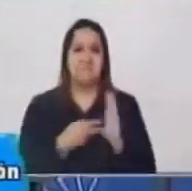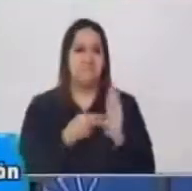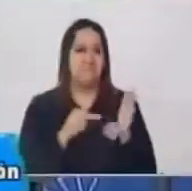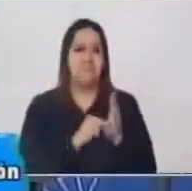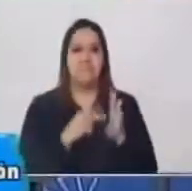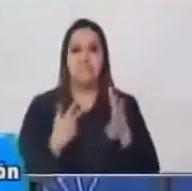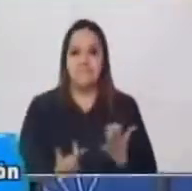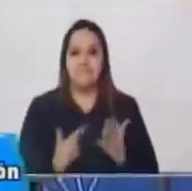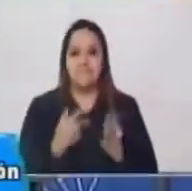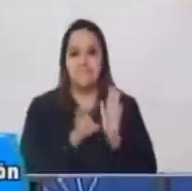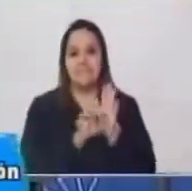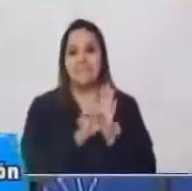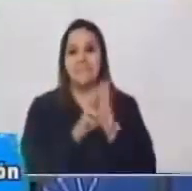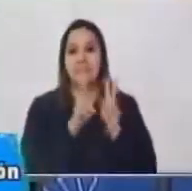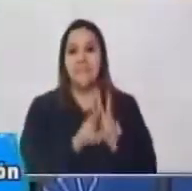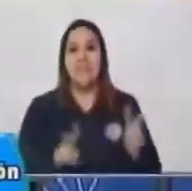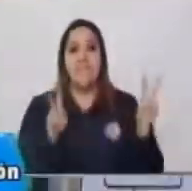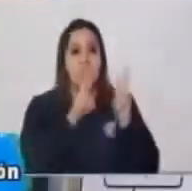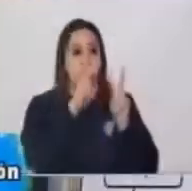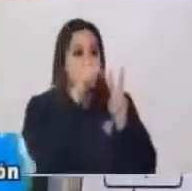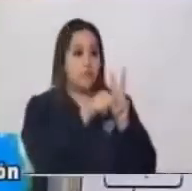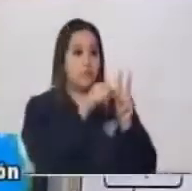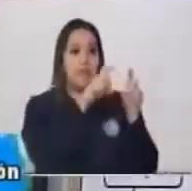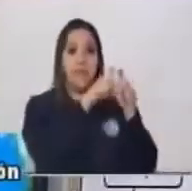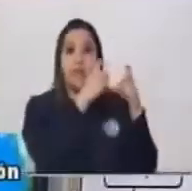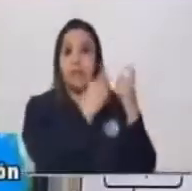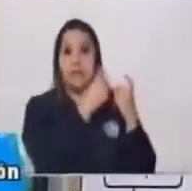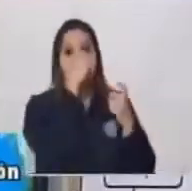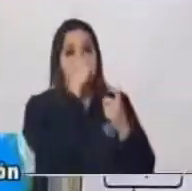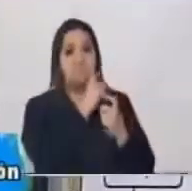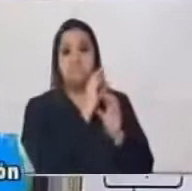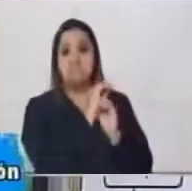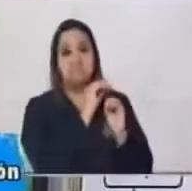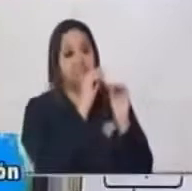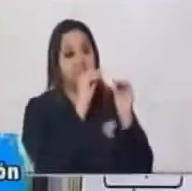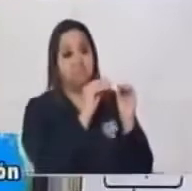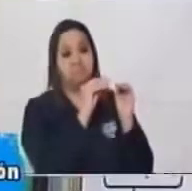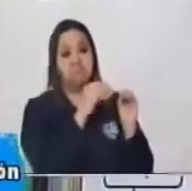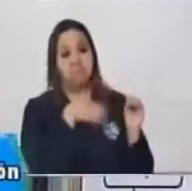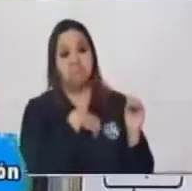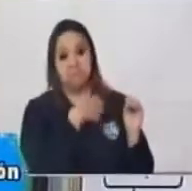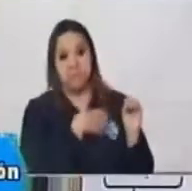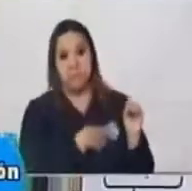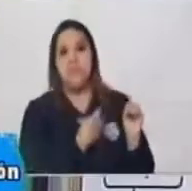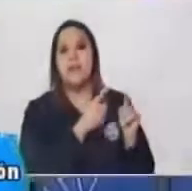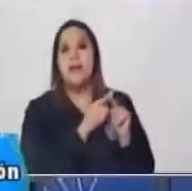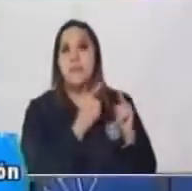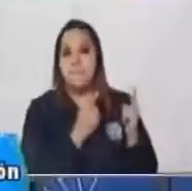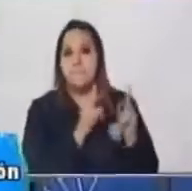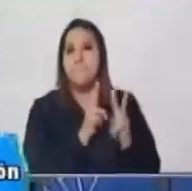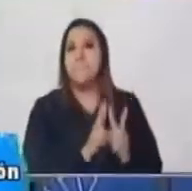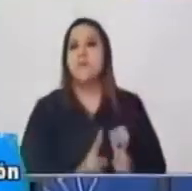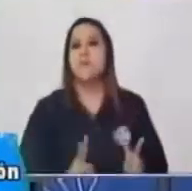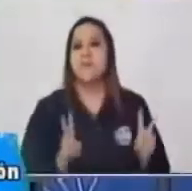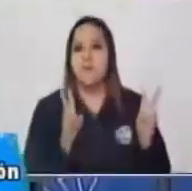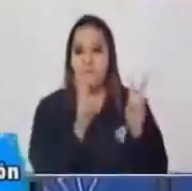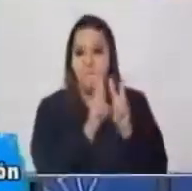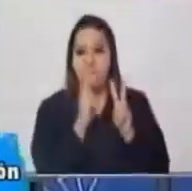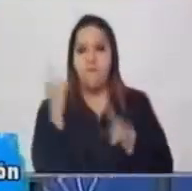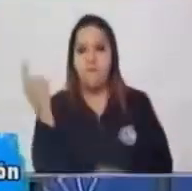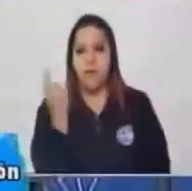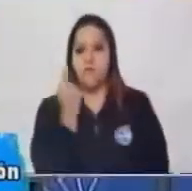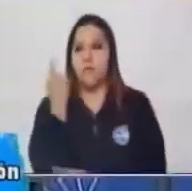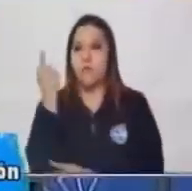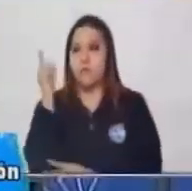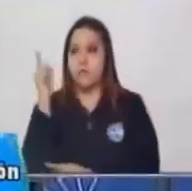entonces precisamente este valor ya no lo trabajaban con tu maestro. Pero es un valor muy importante, más en estos